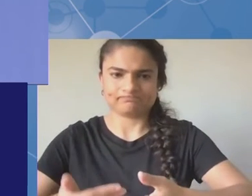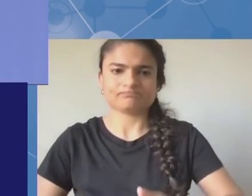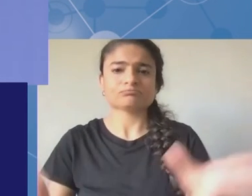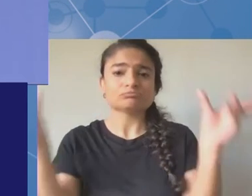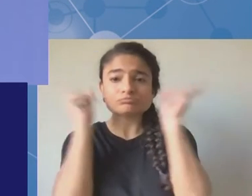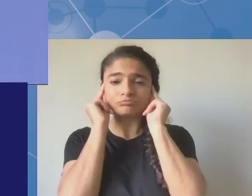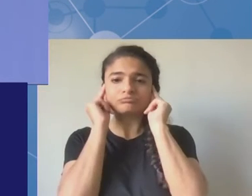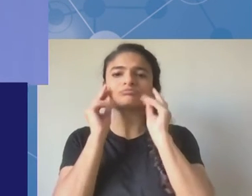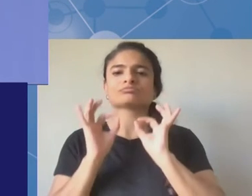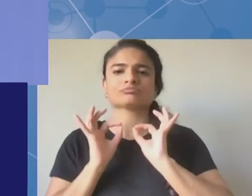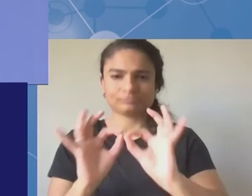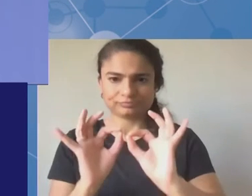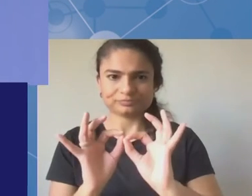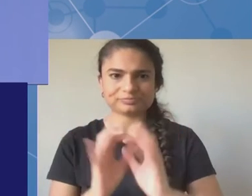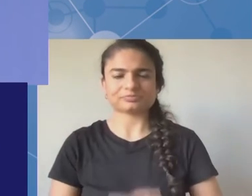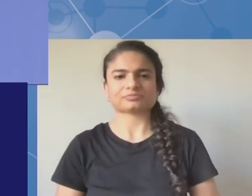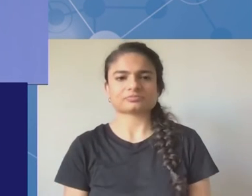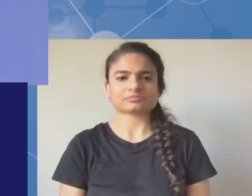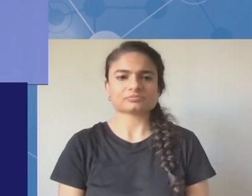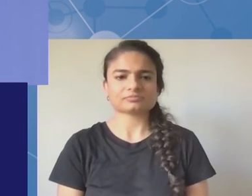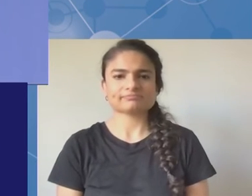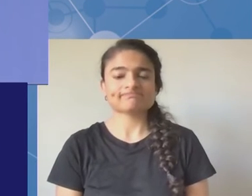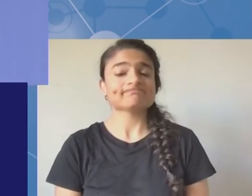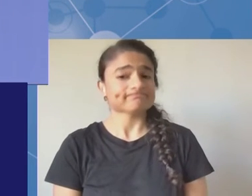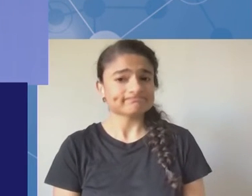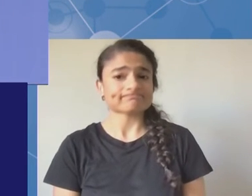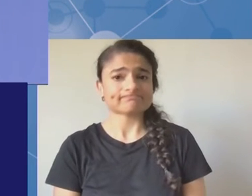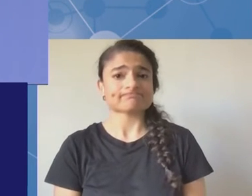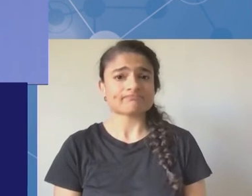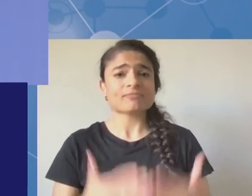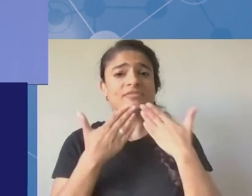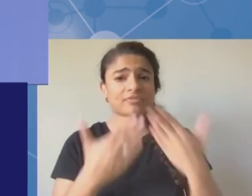líderes políticos que toman las decisiones.